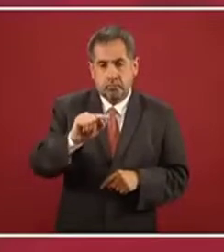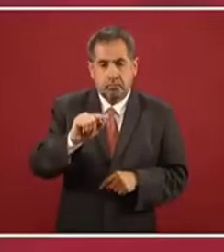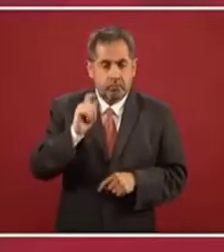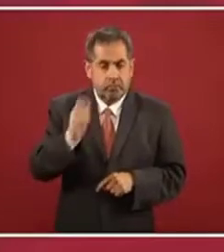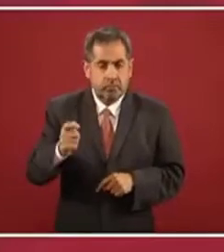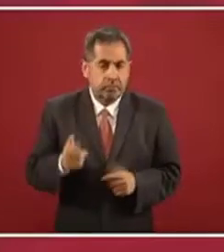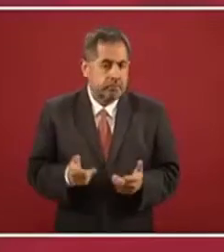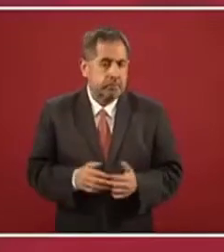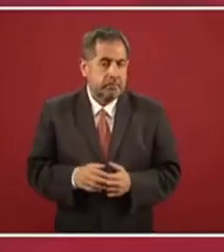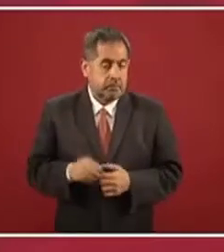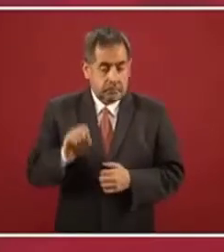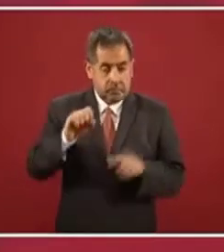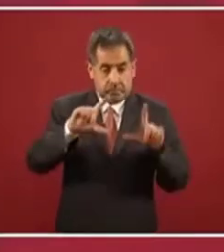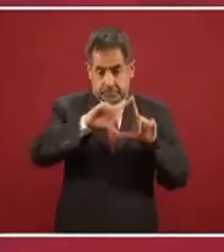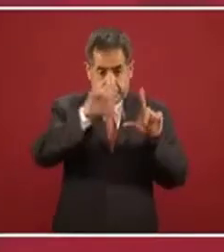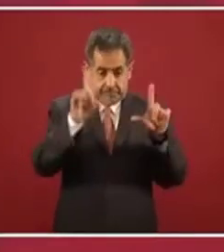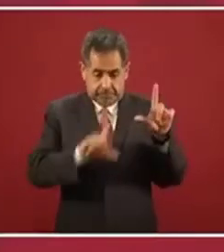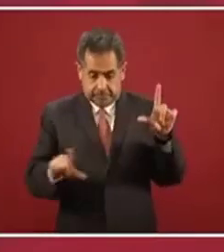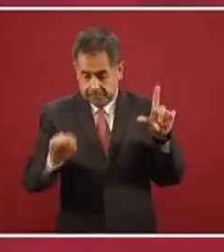del sur,